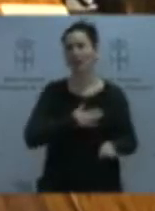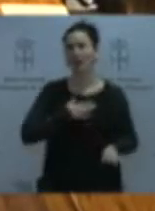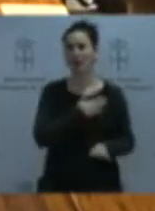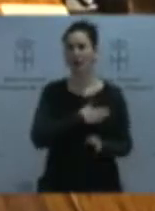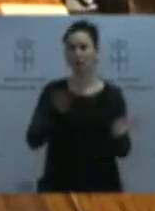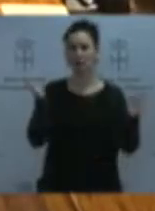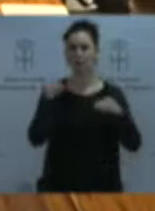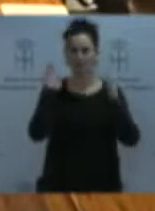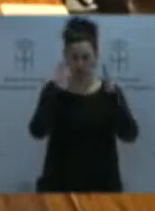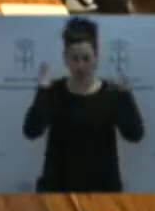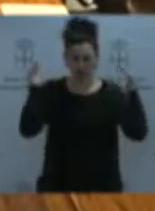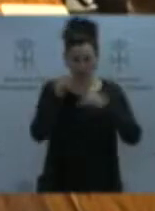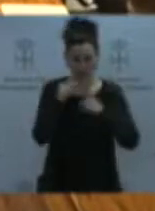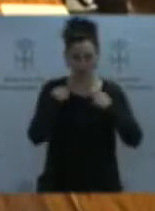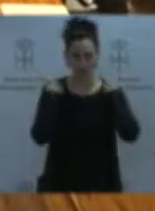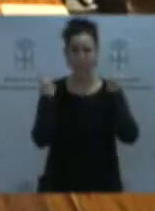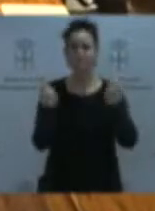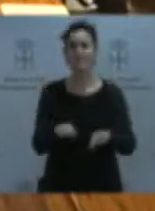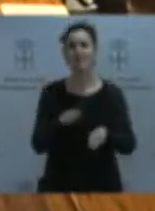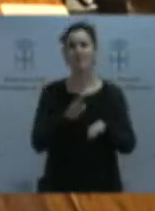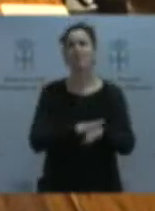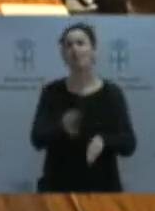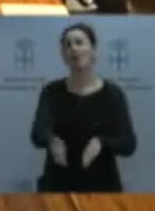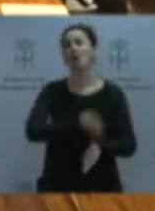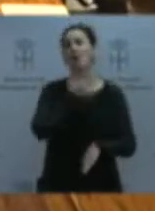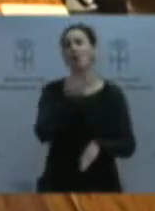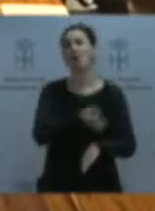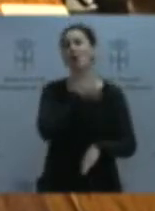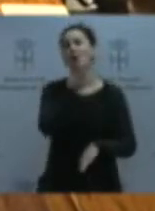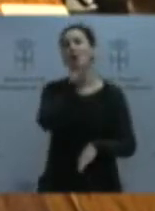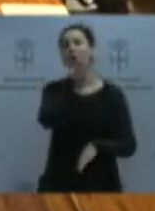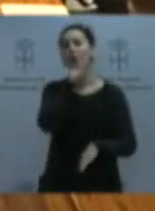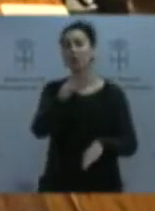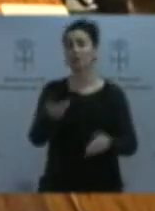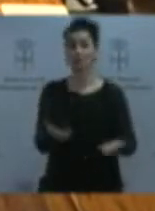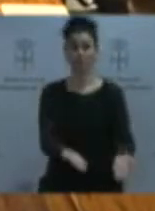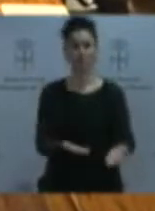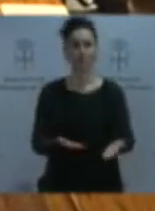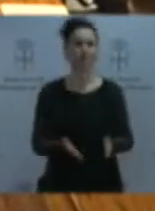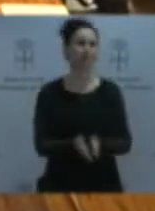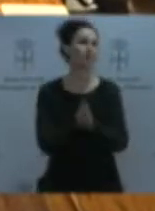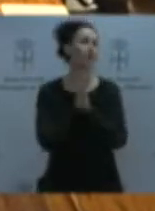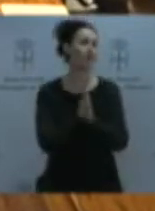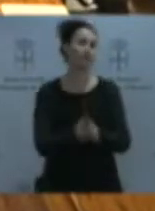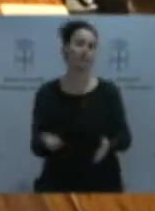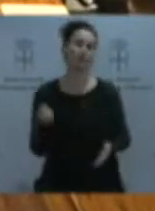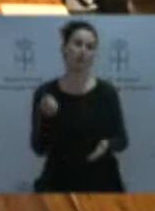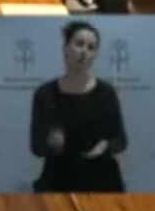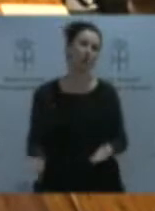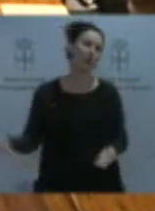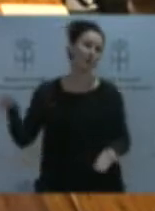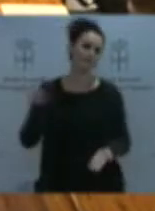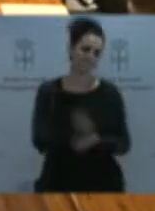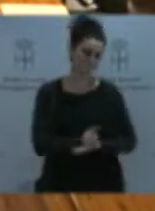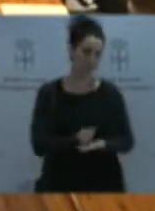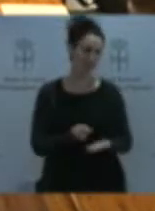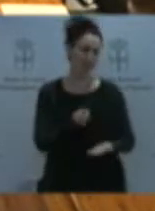de su discurso. Rogaría una vez más que guarden silencio. Prosiga.